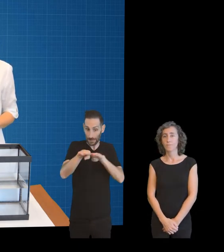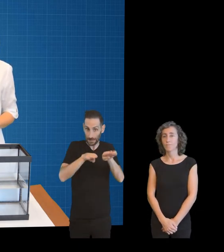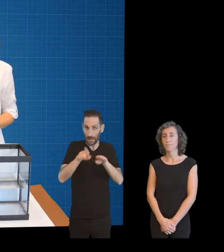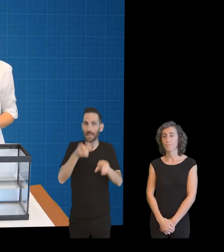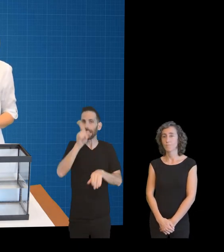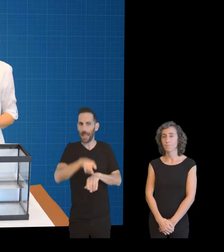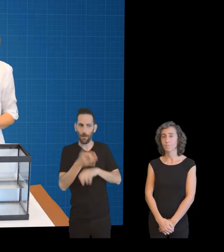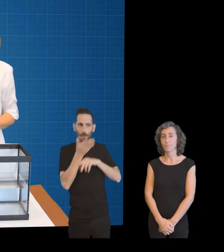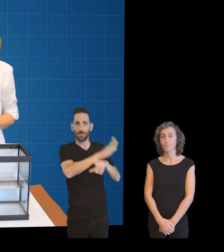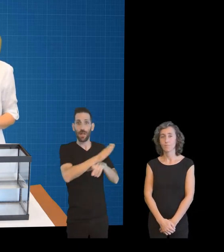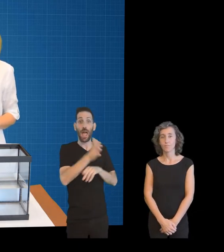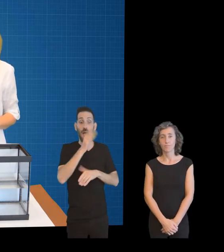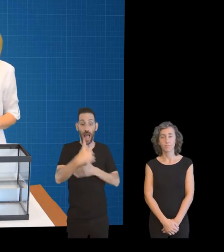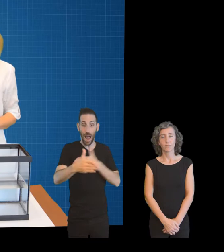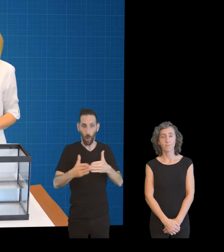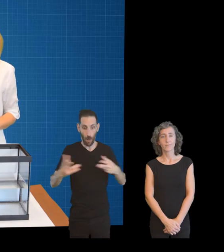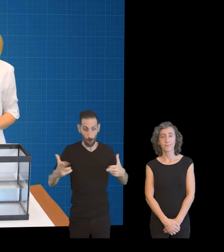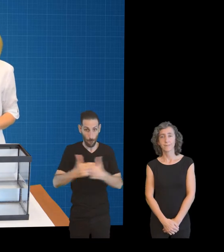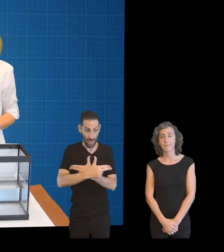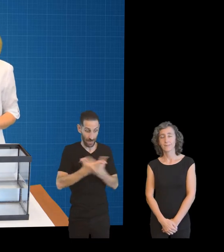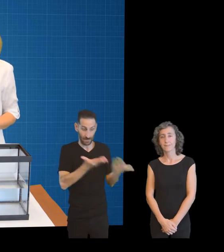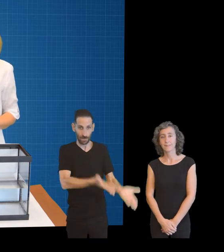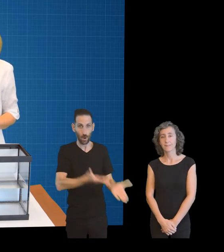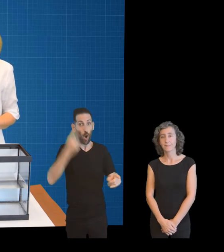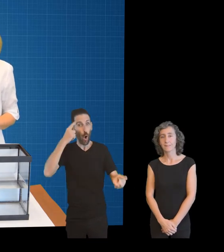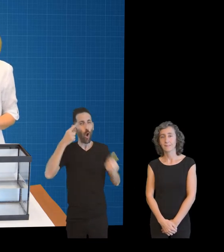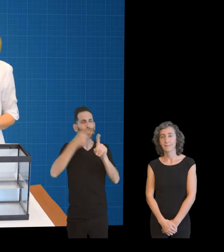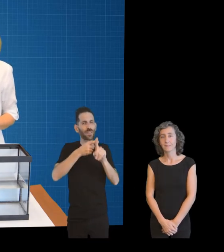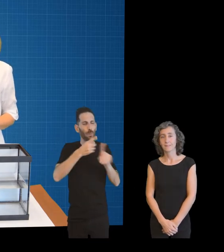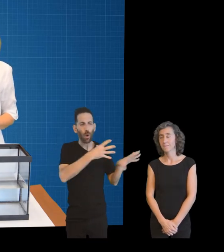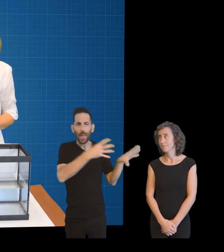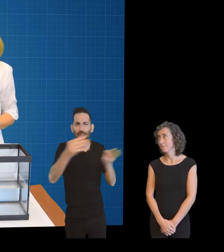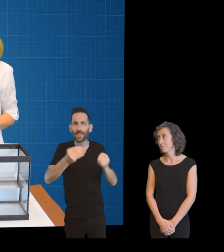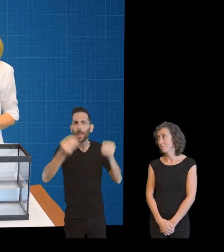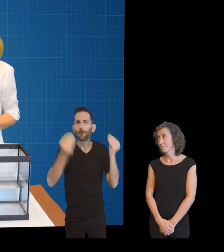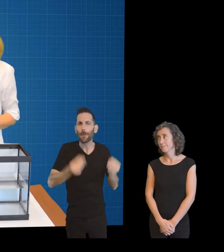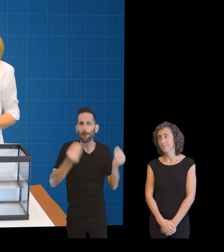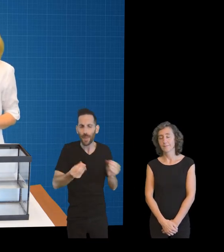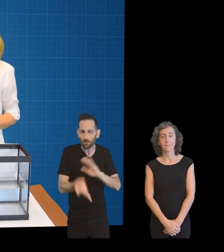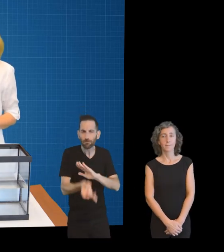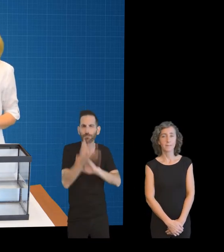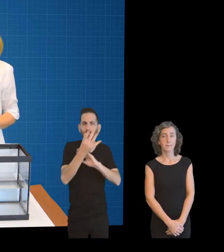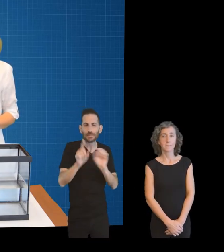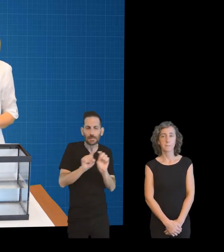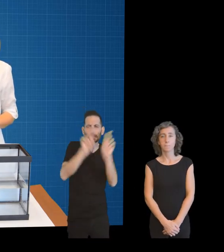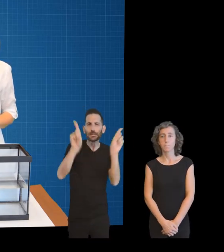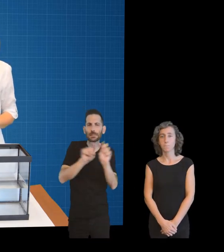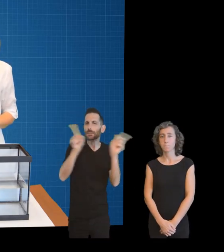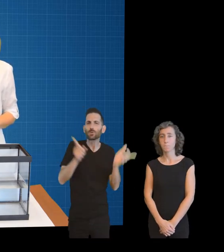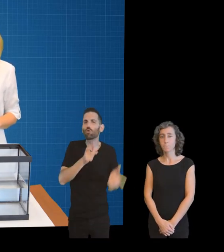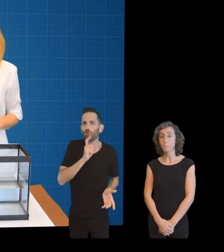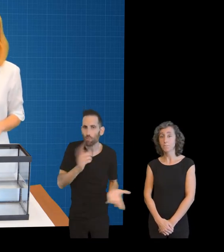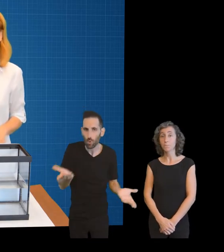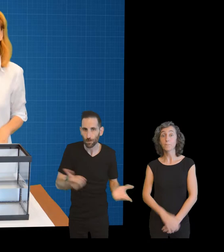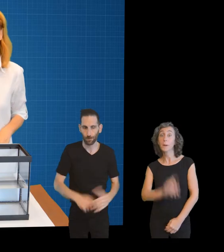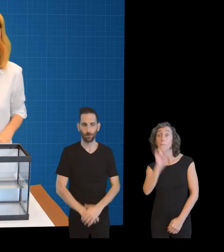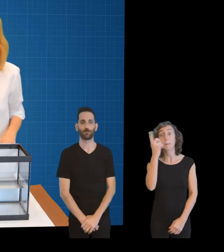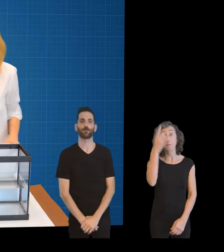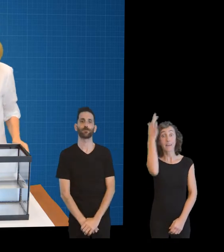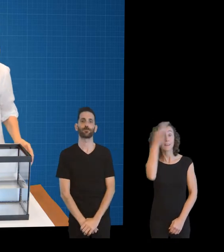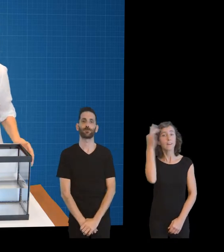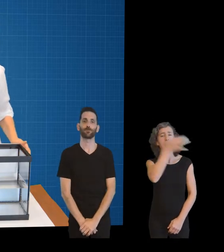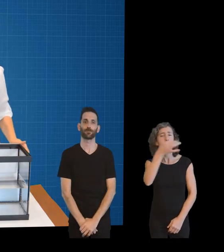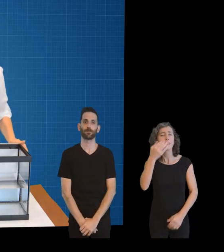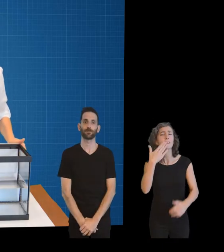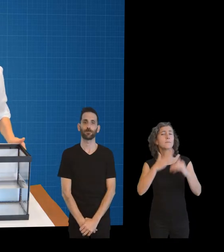modelo con acuario, este que tengo aquí, para que comprendáis cómo se forma una corriente convectiva. A